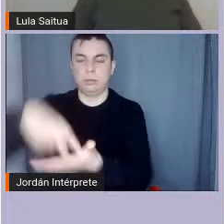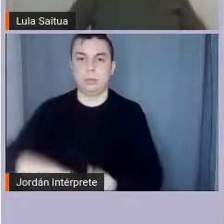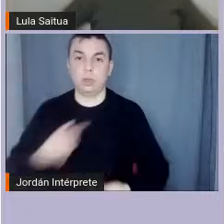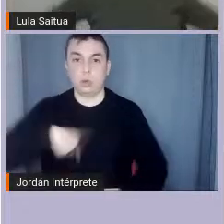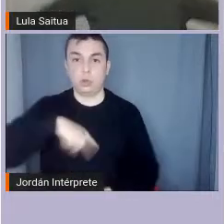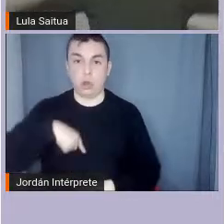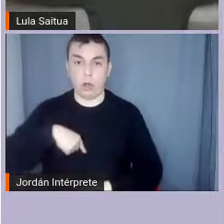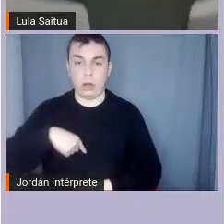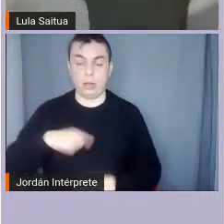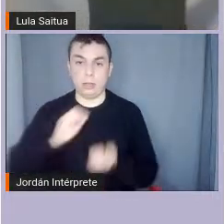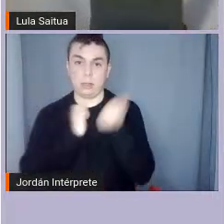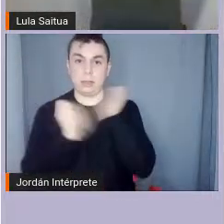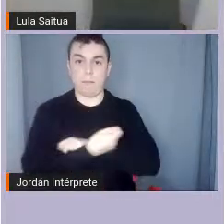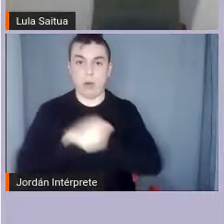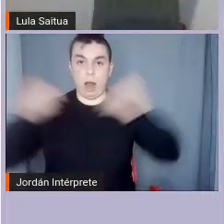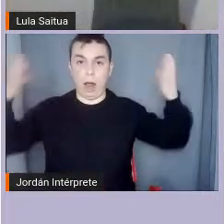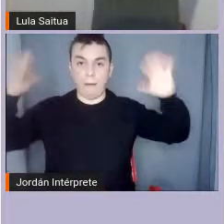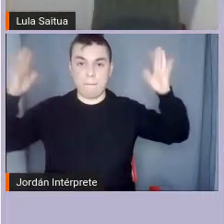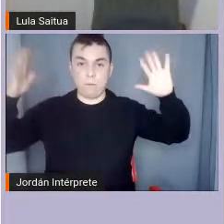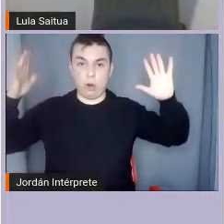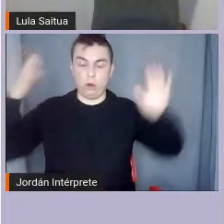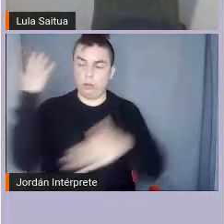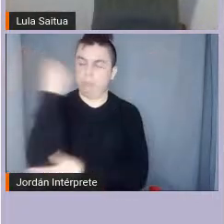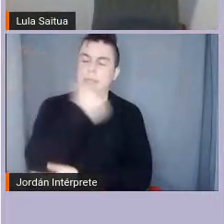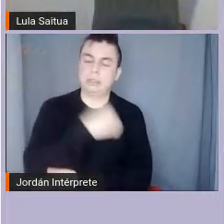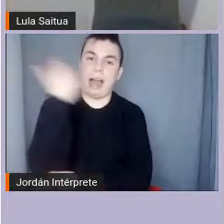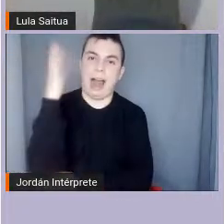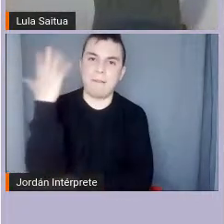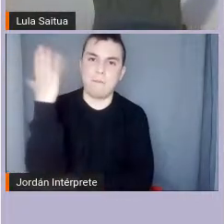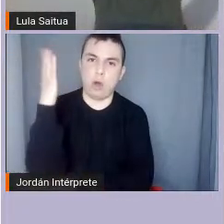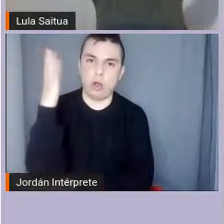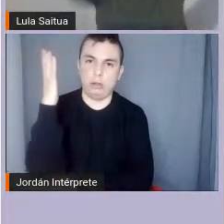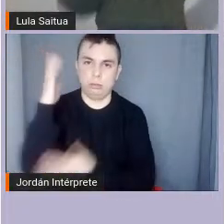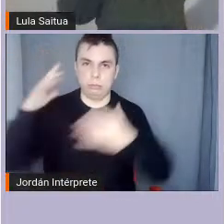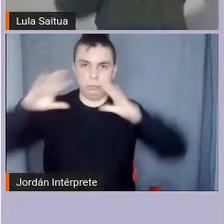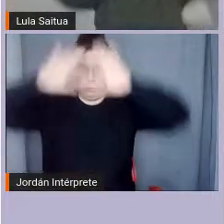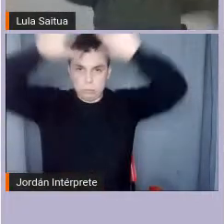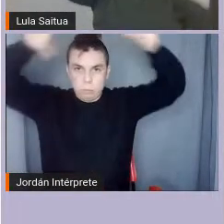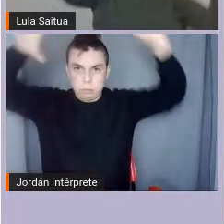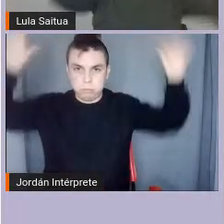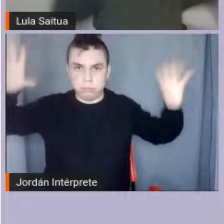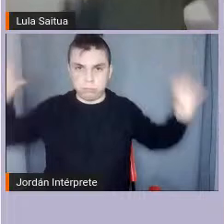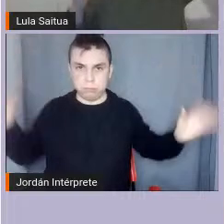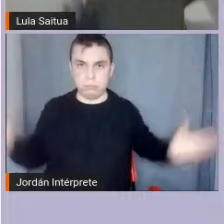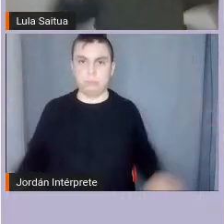árbol. Bien parados. Marionetas.